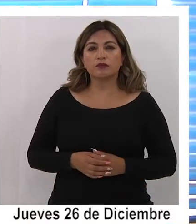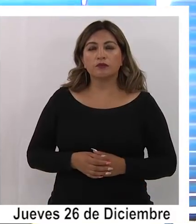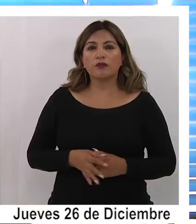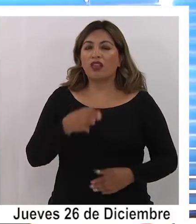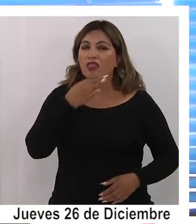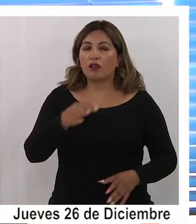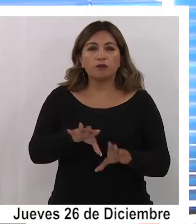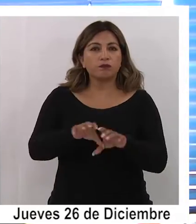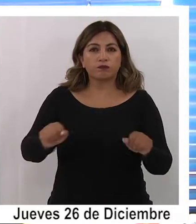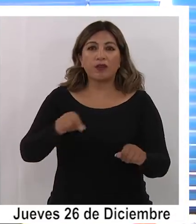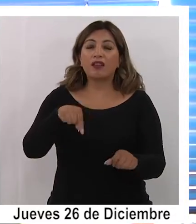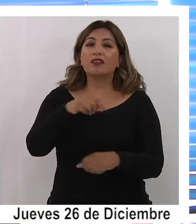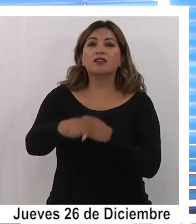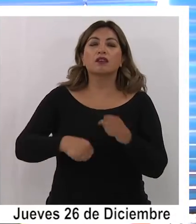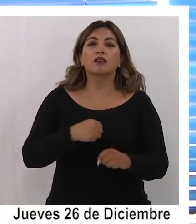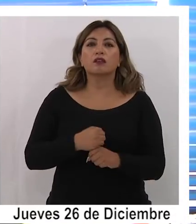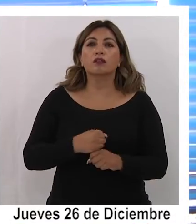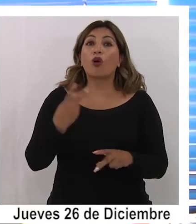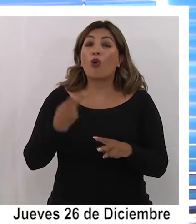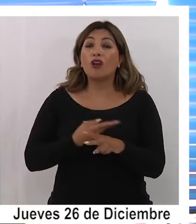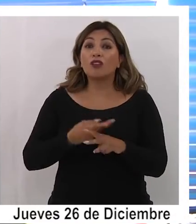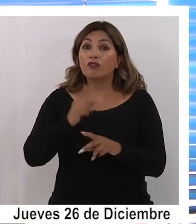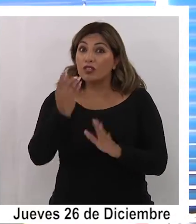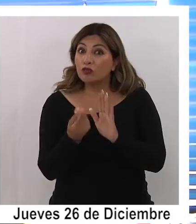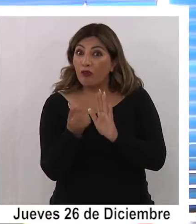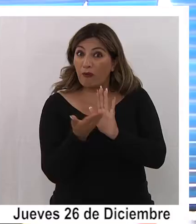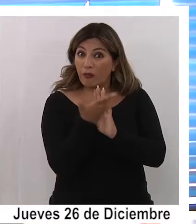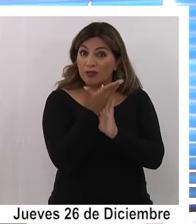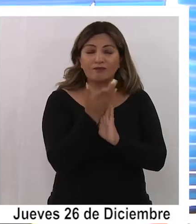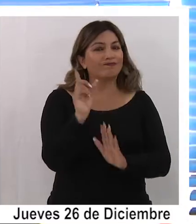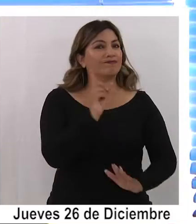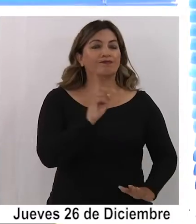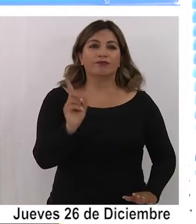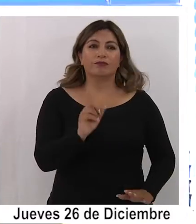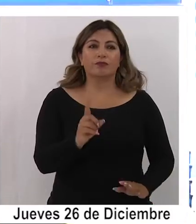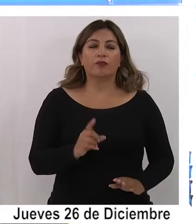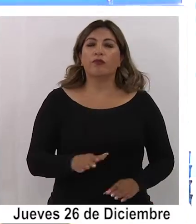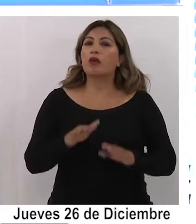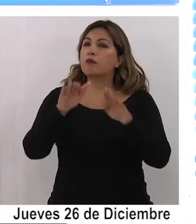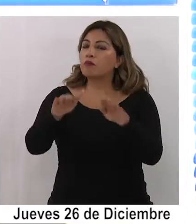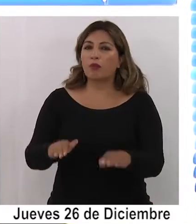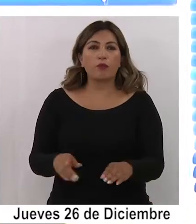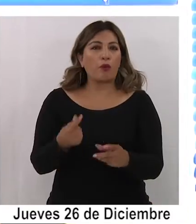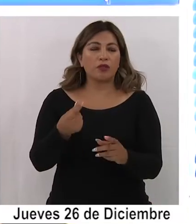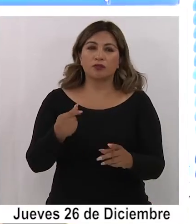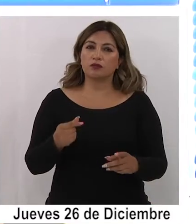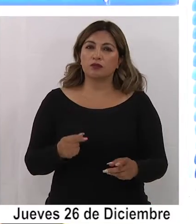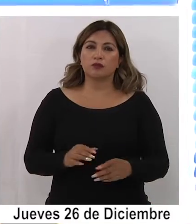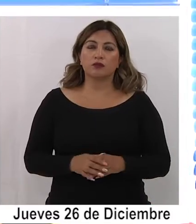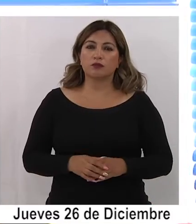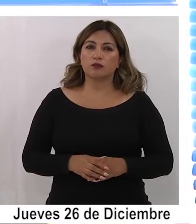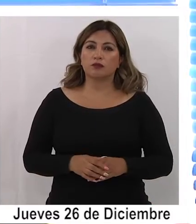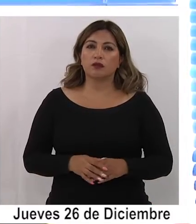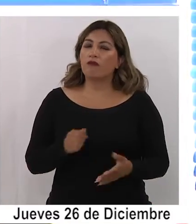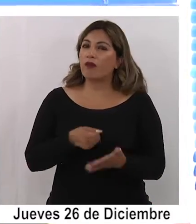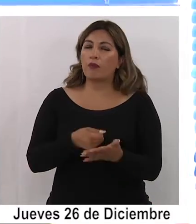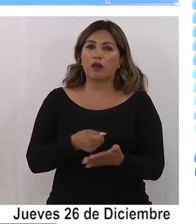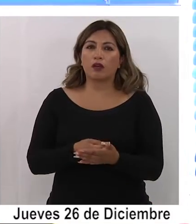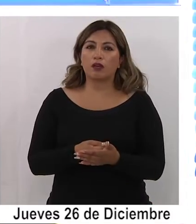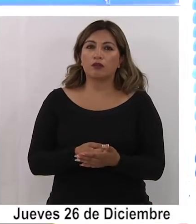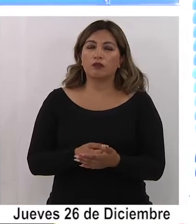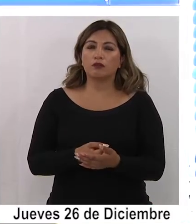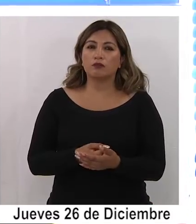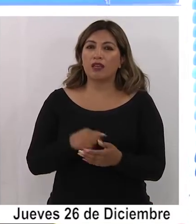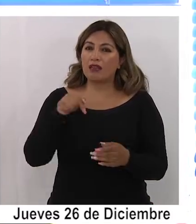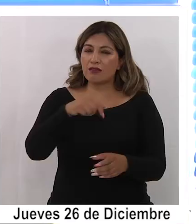país, confirmó que este año no se subían los arriendos y se iban a mantener hasta el